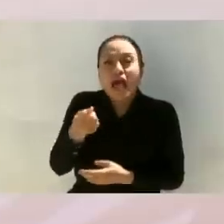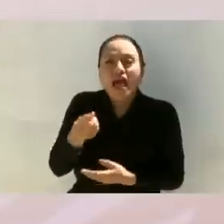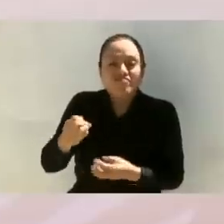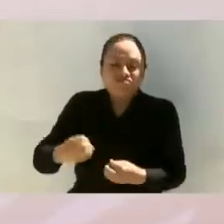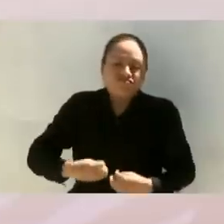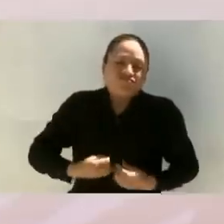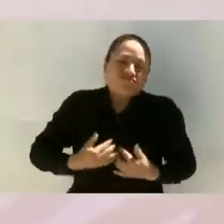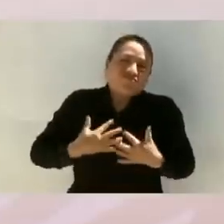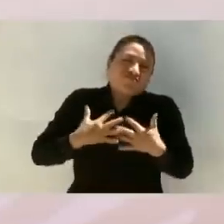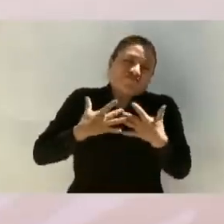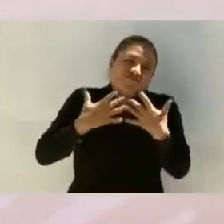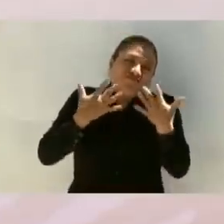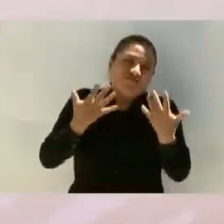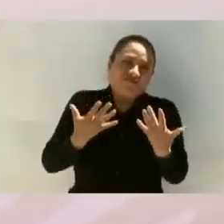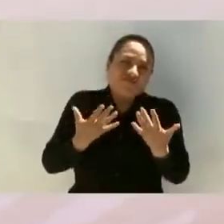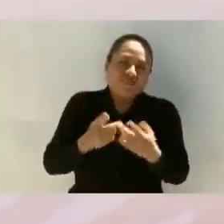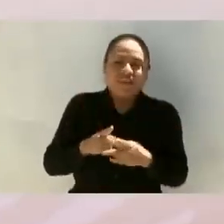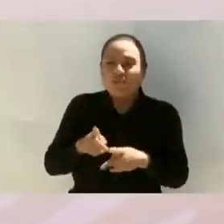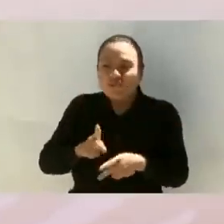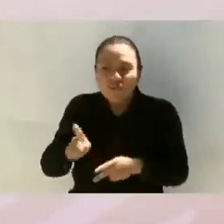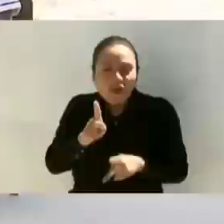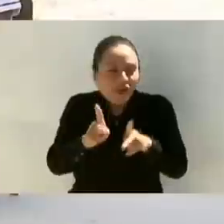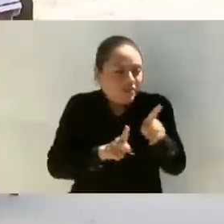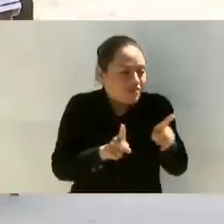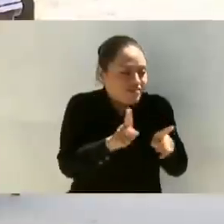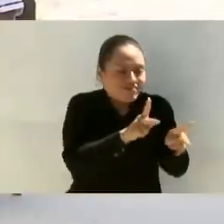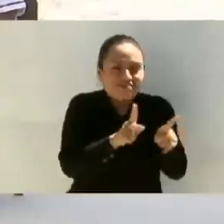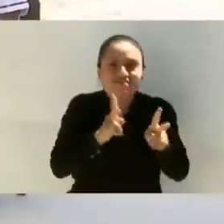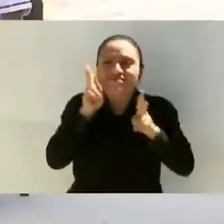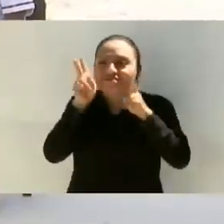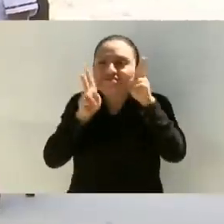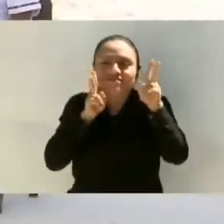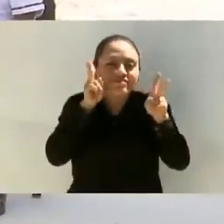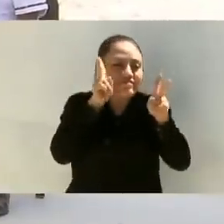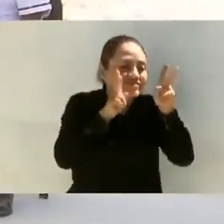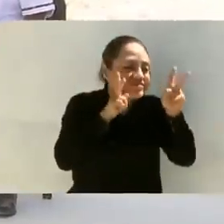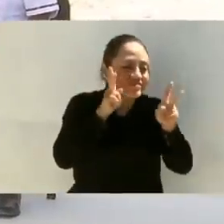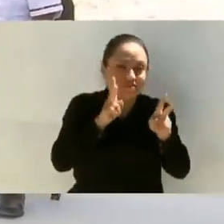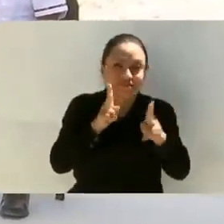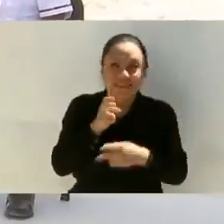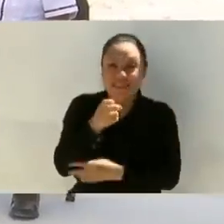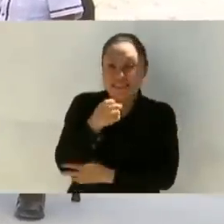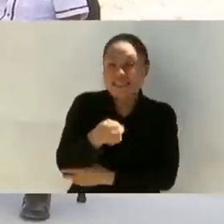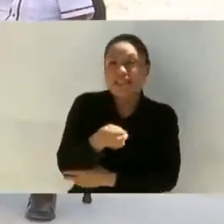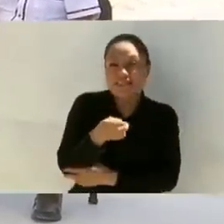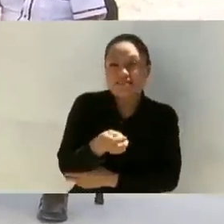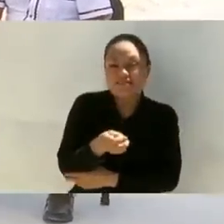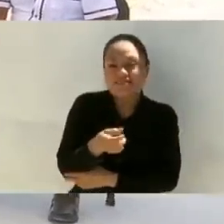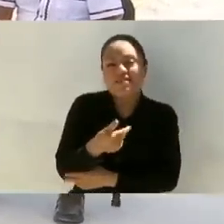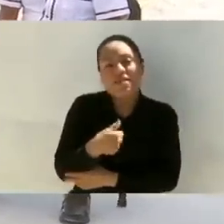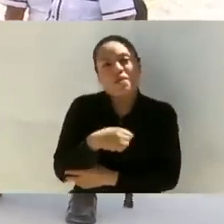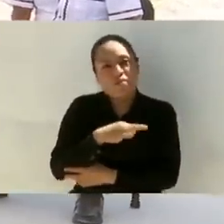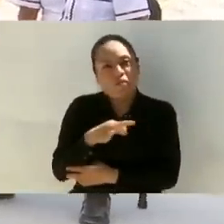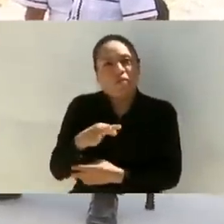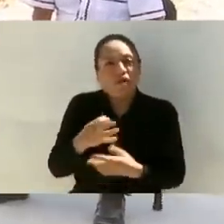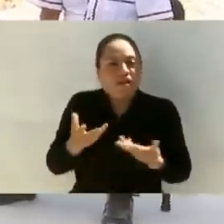recorriendo los pueblos. Esto es lo que me permite